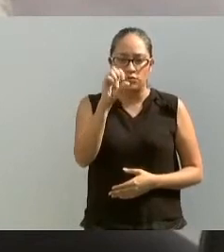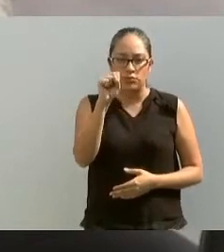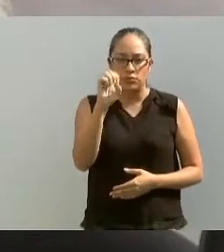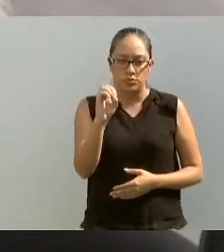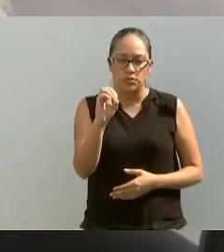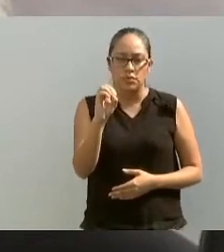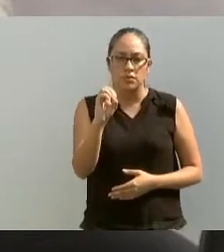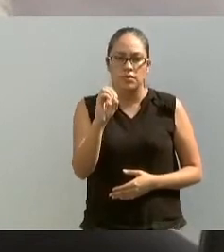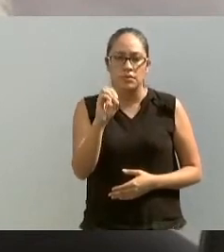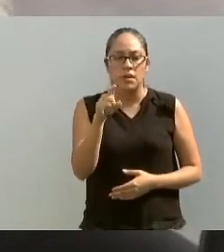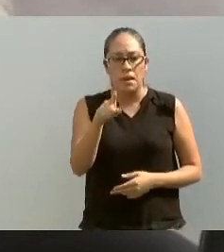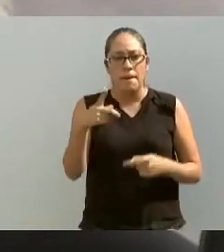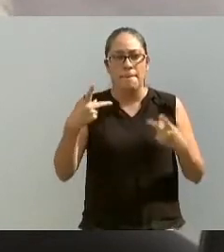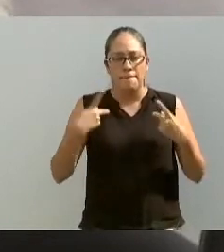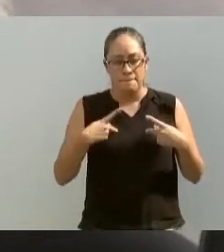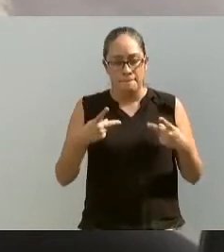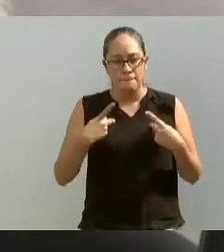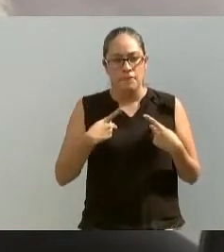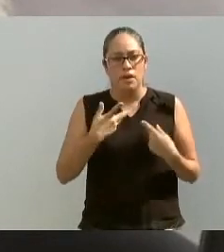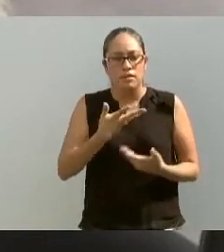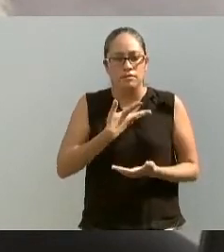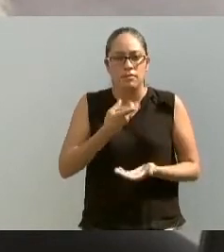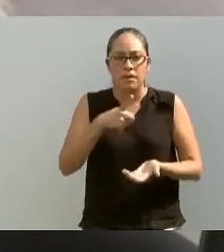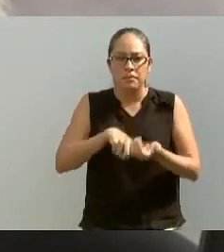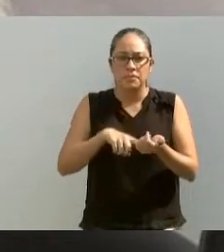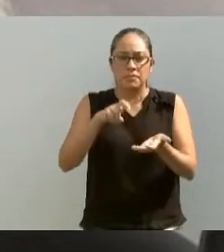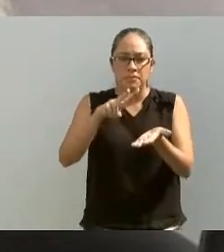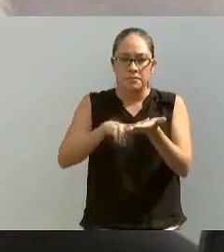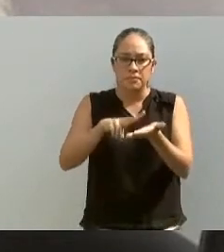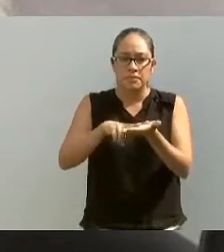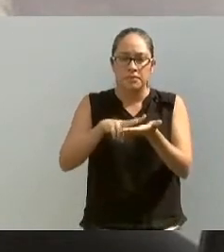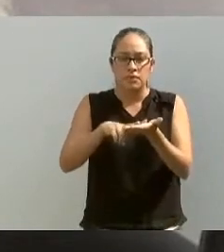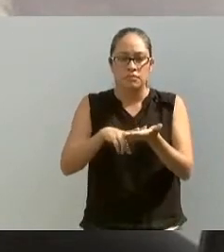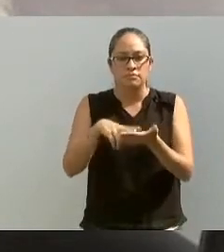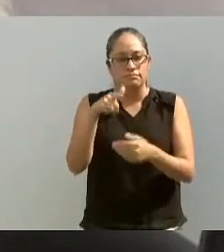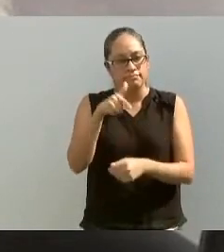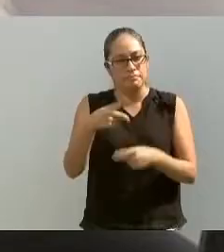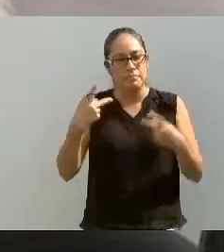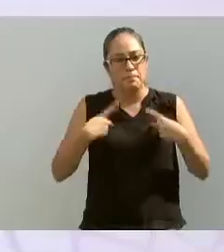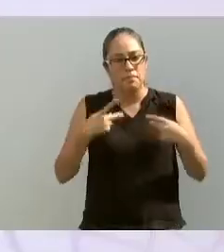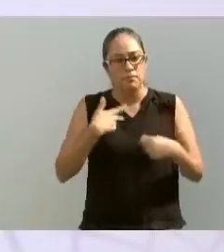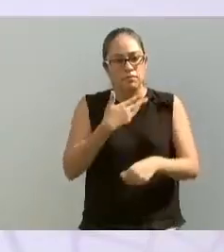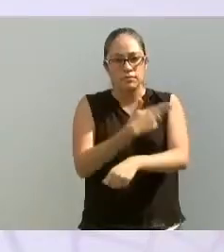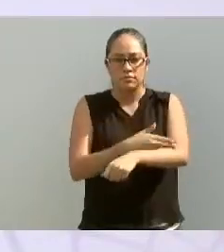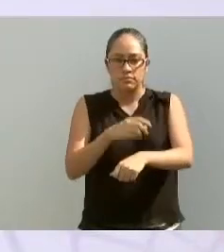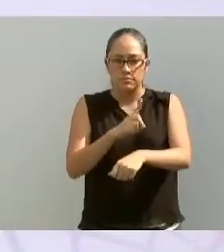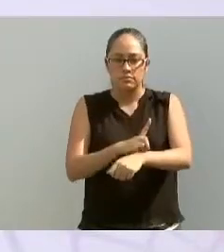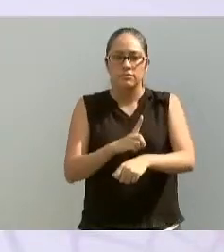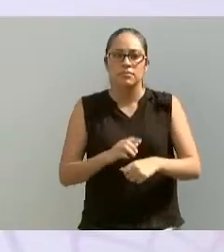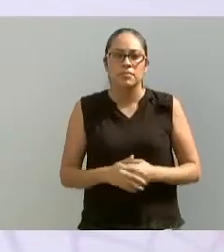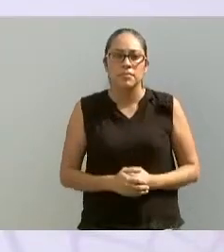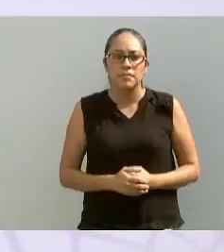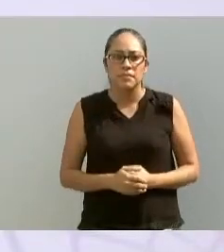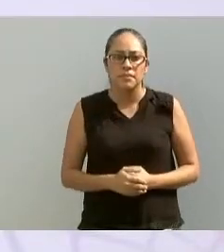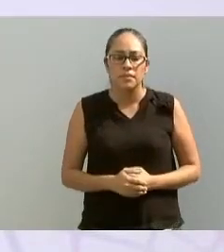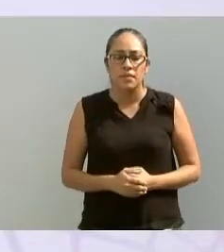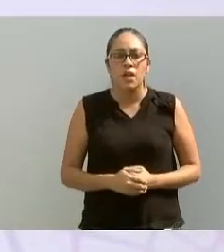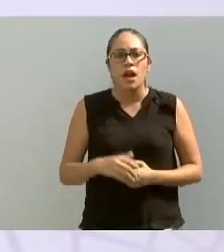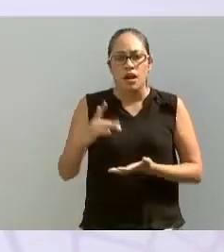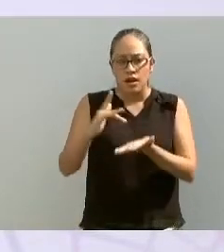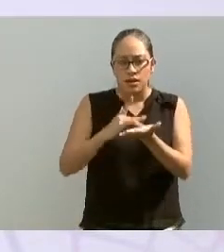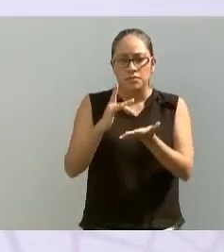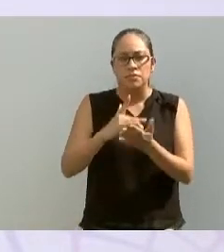es una gente con principios, una gente honesta. Hemos contado con el